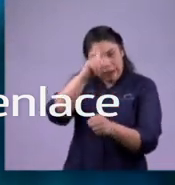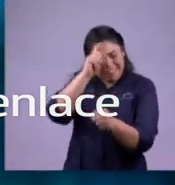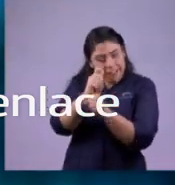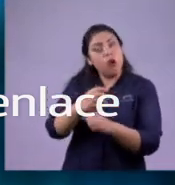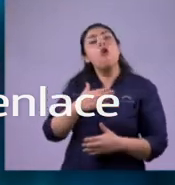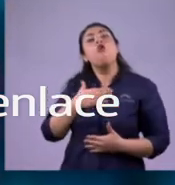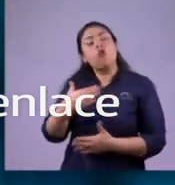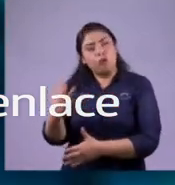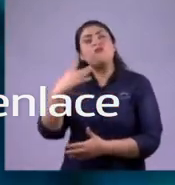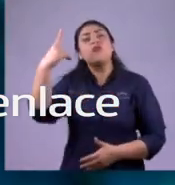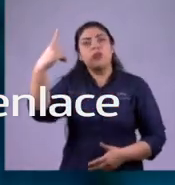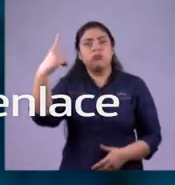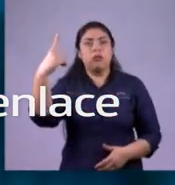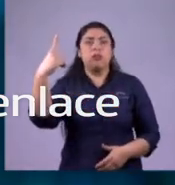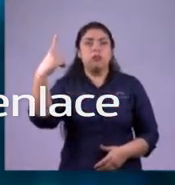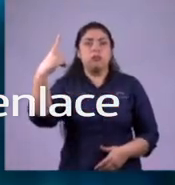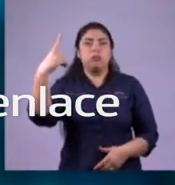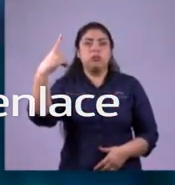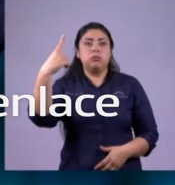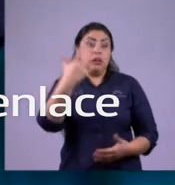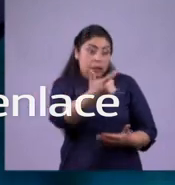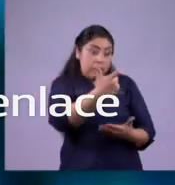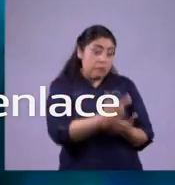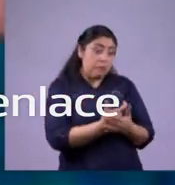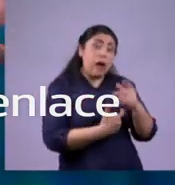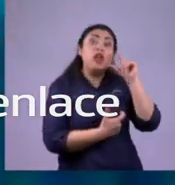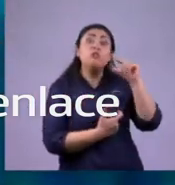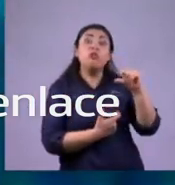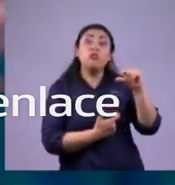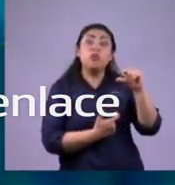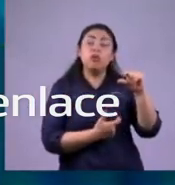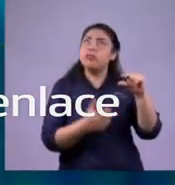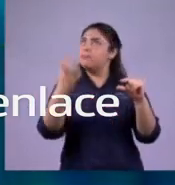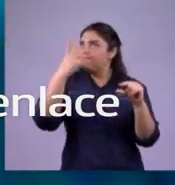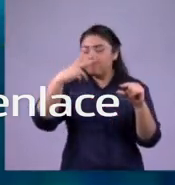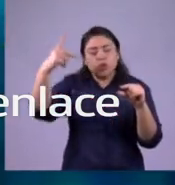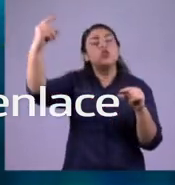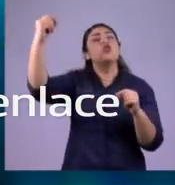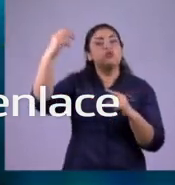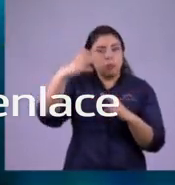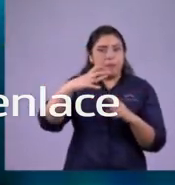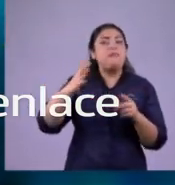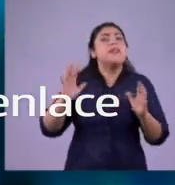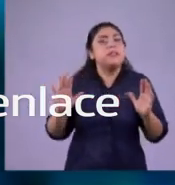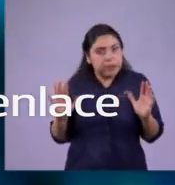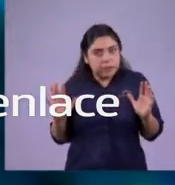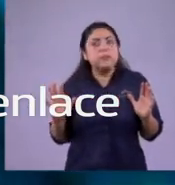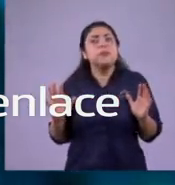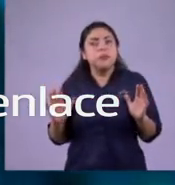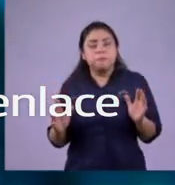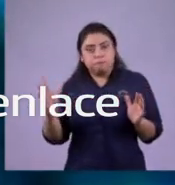alcanza de eso no depende de dios para que él te bendiga sino de tu fe